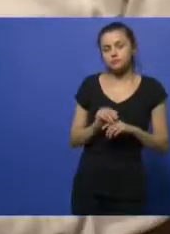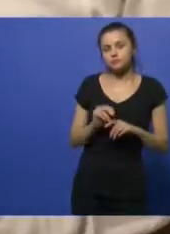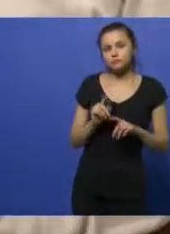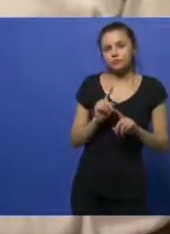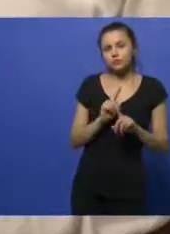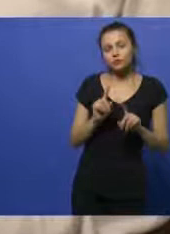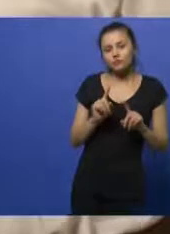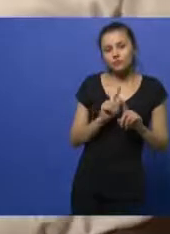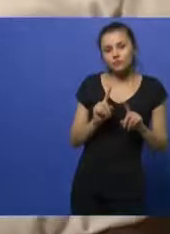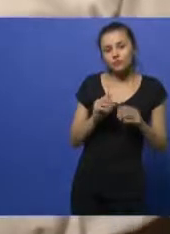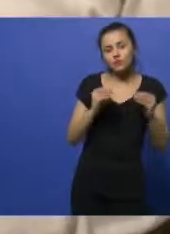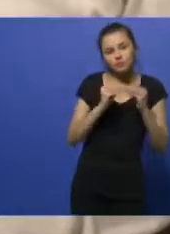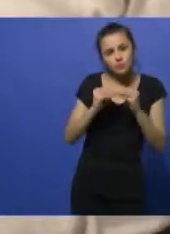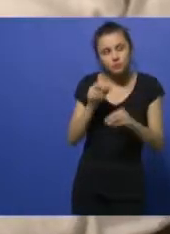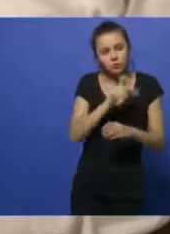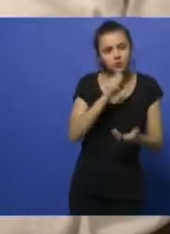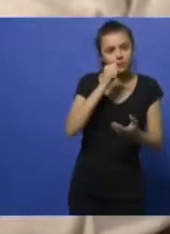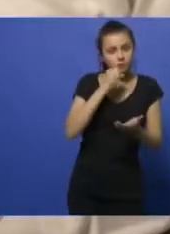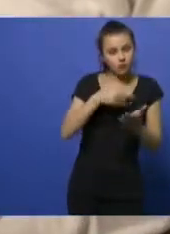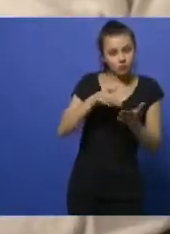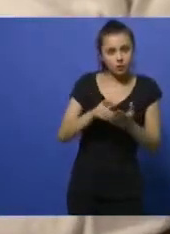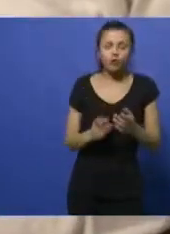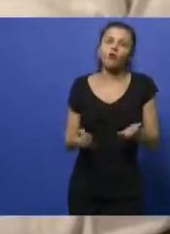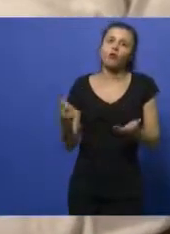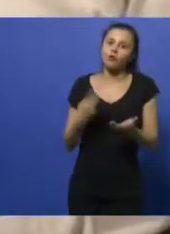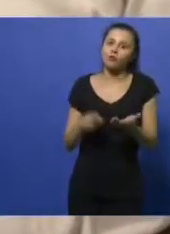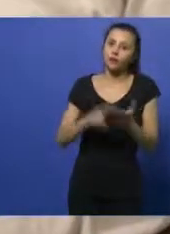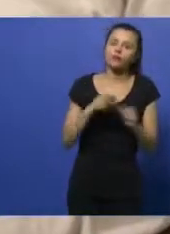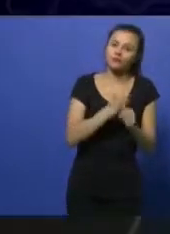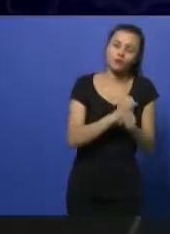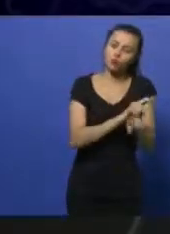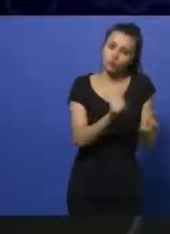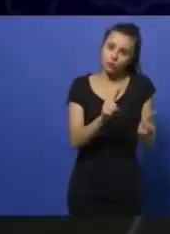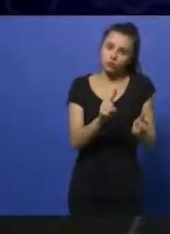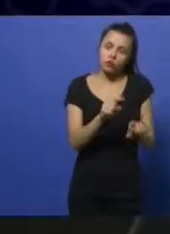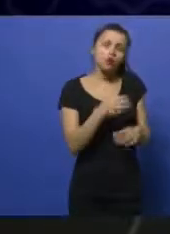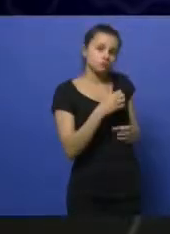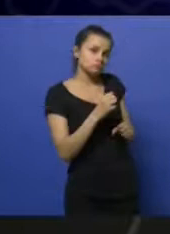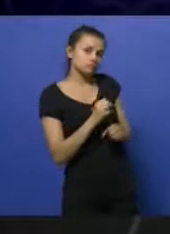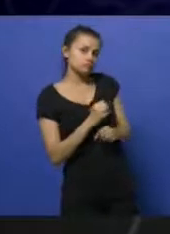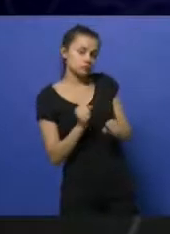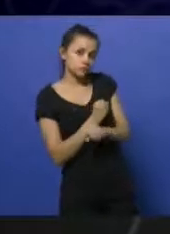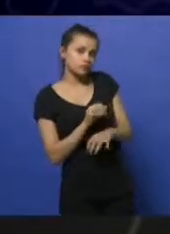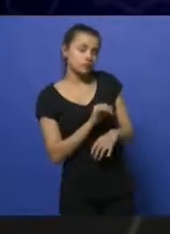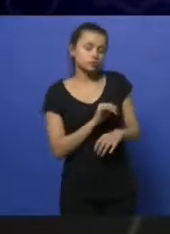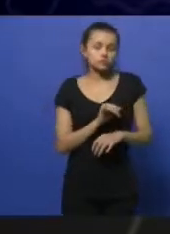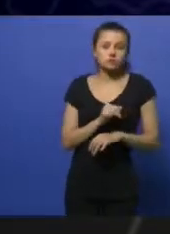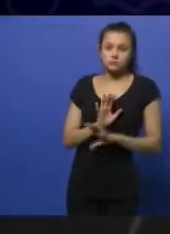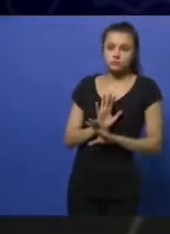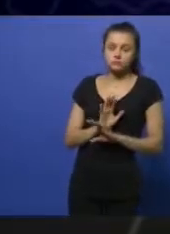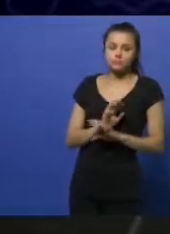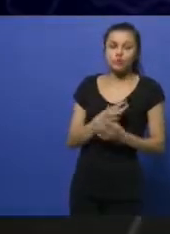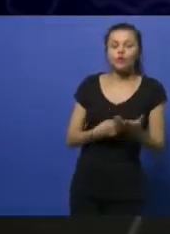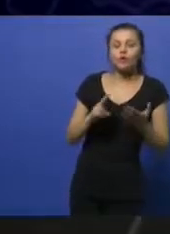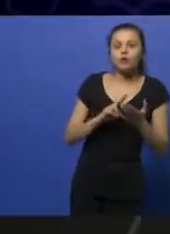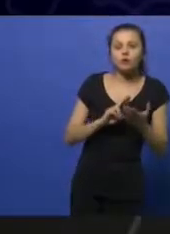No, los compañeros que despidieron no van a volver. Eso ya está confirmado. Está confirmado. No garantizan que no